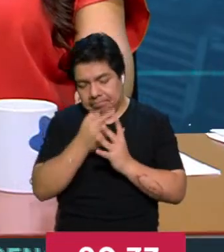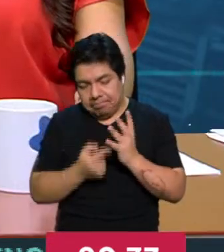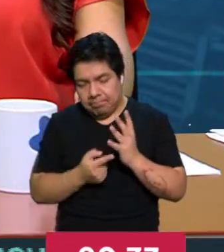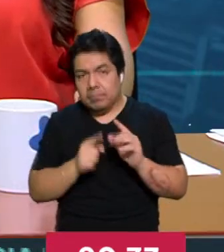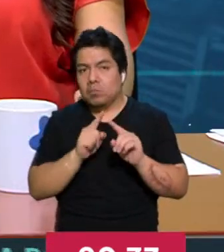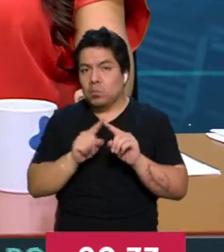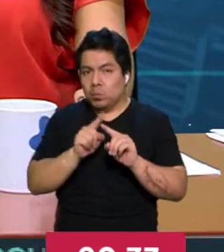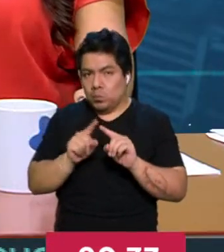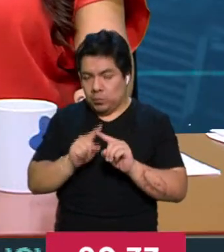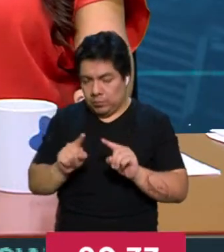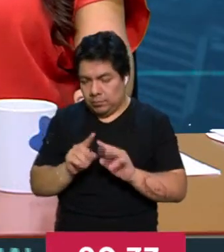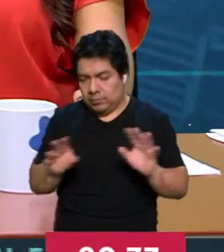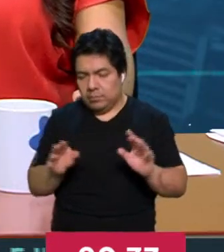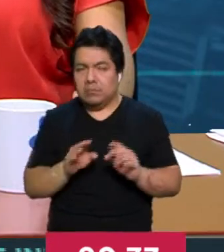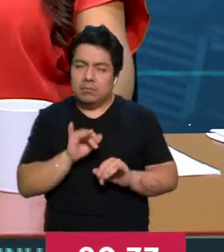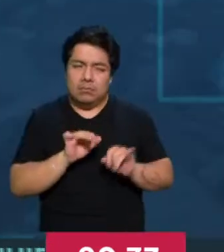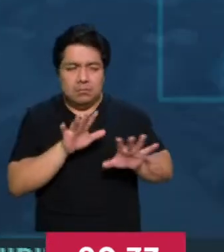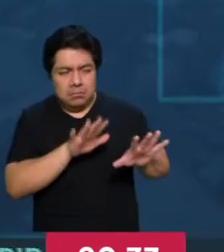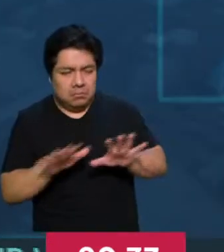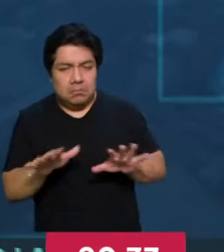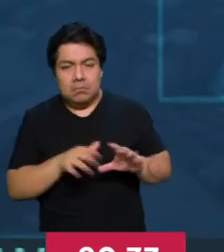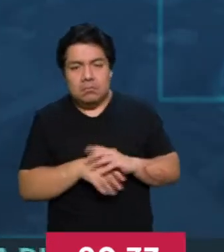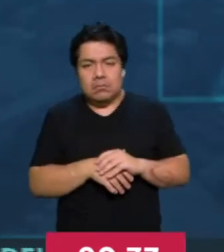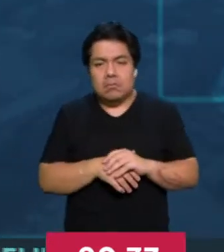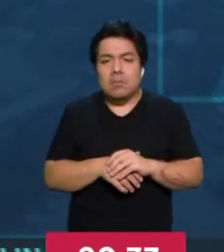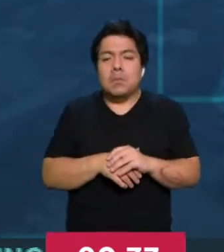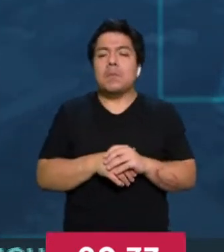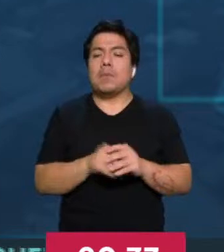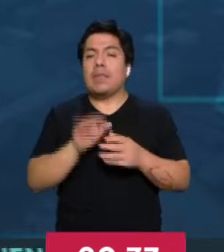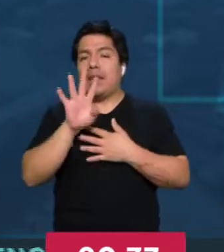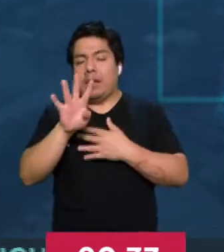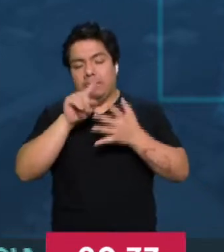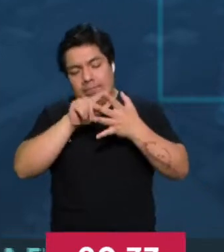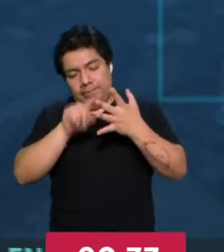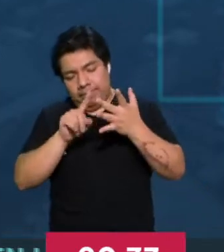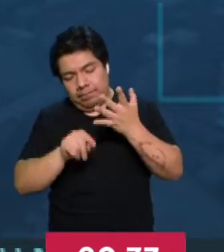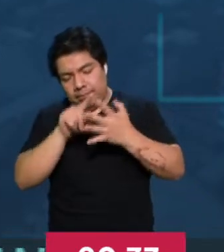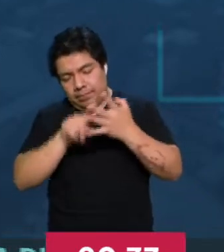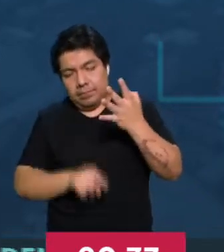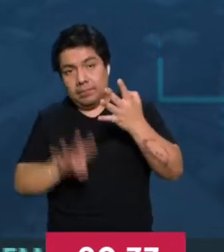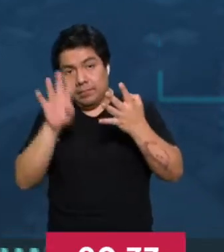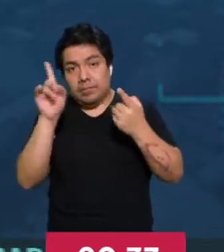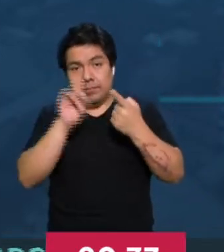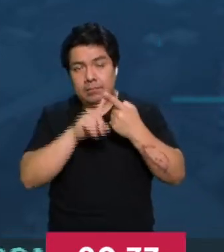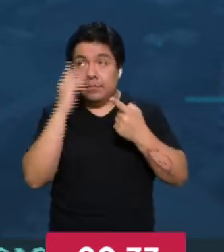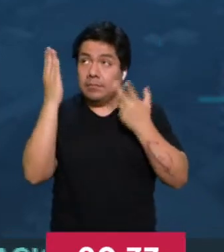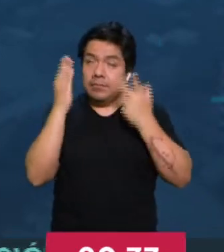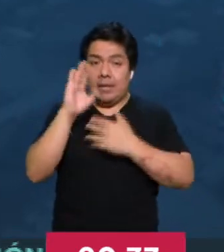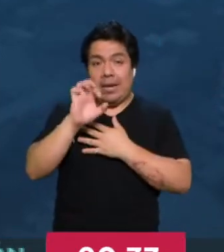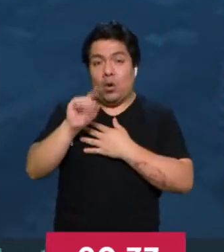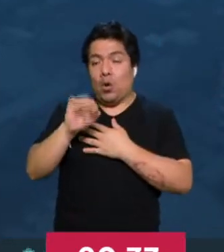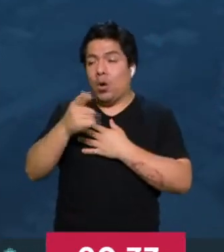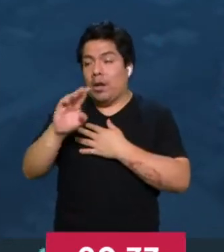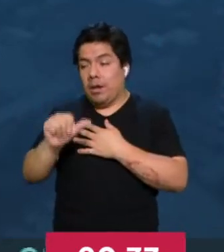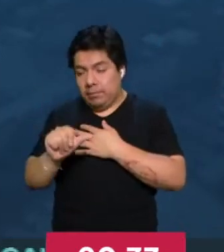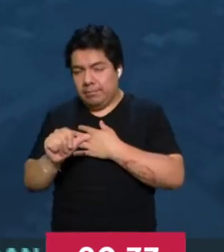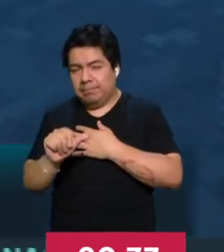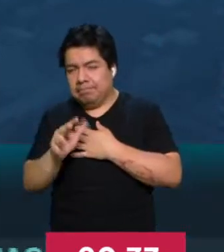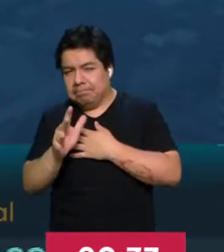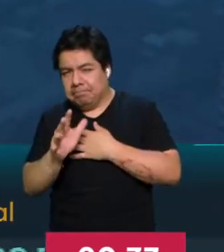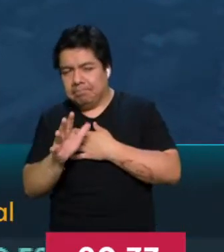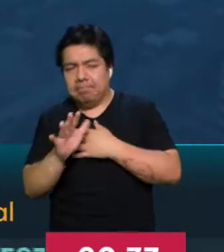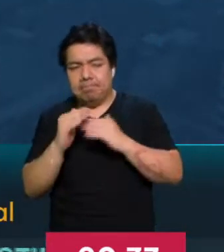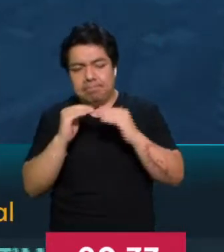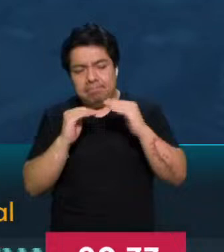tienen diferentes aplicaciones, bien lo comentas. Hay 4 en general. La primera, que es la meteorológica, que está enfocada más o menos